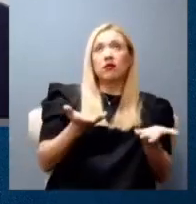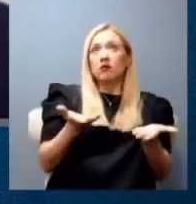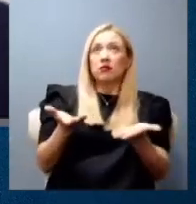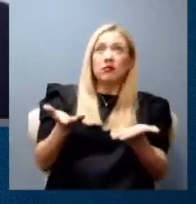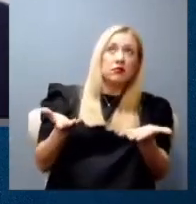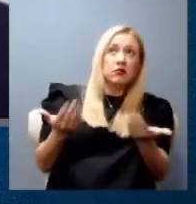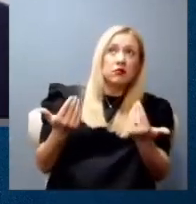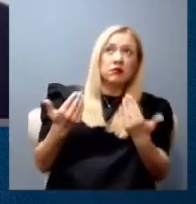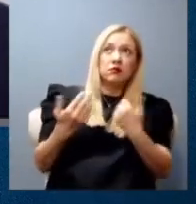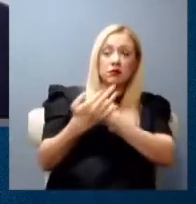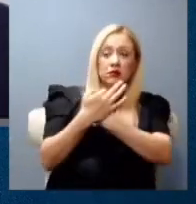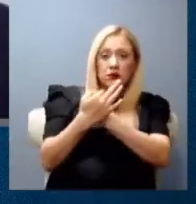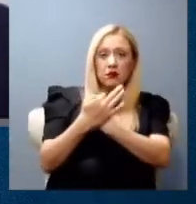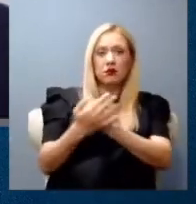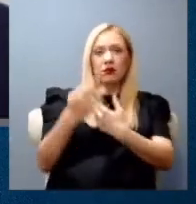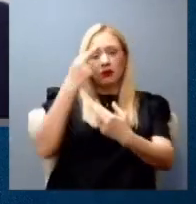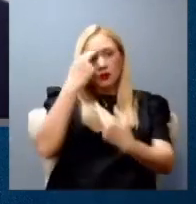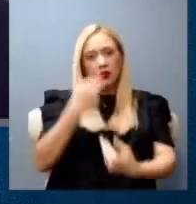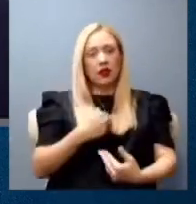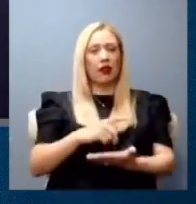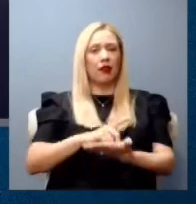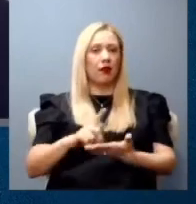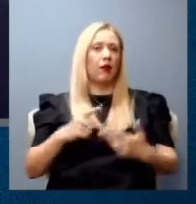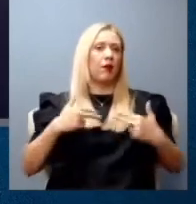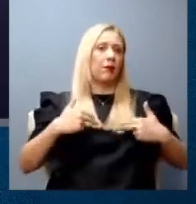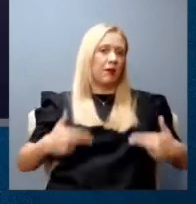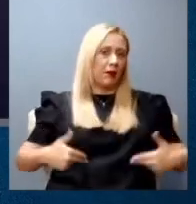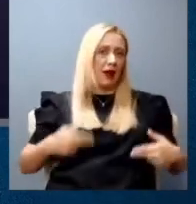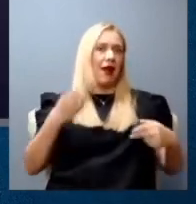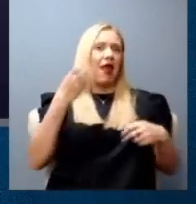y de garantizar sus derechos humanos. En esa medida, el